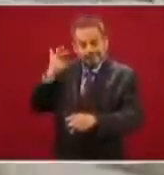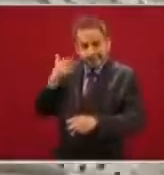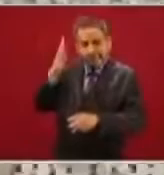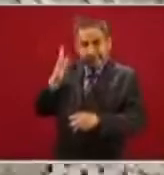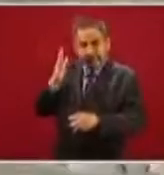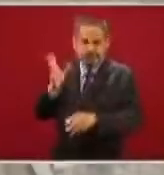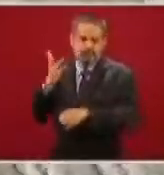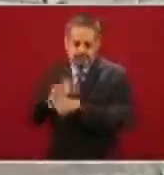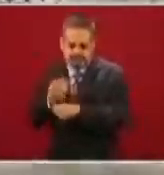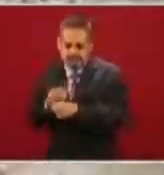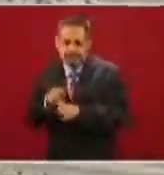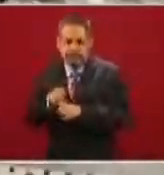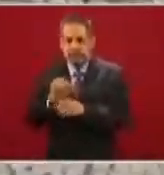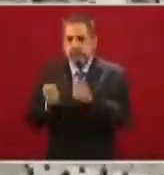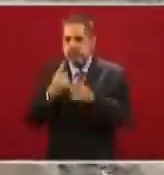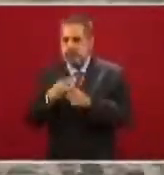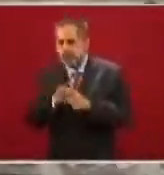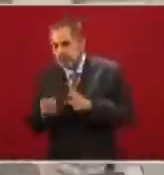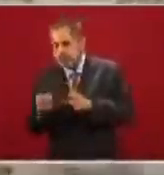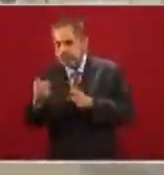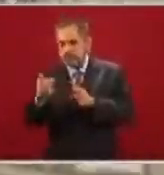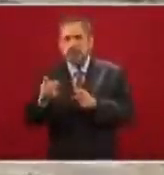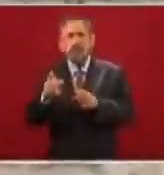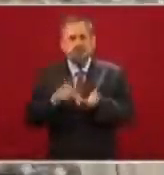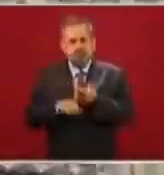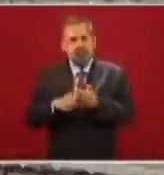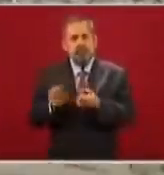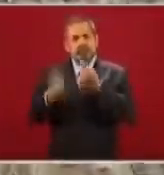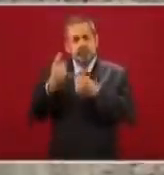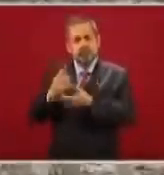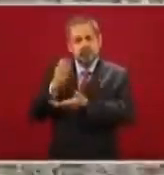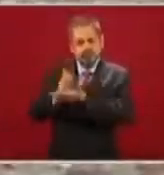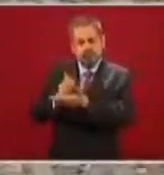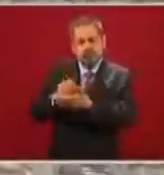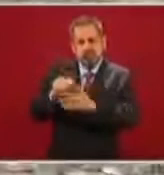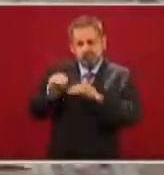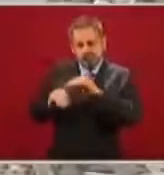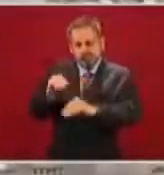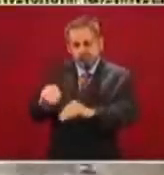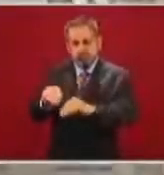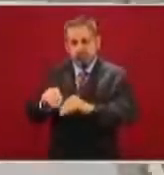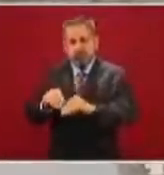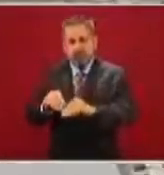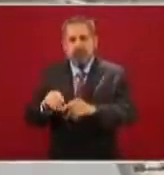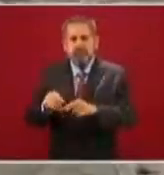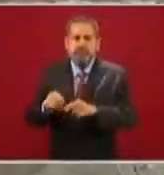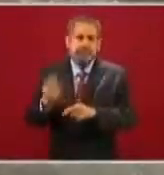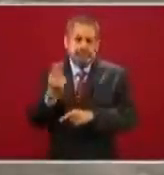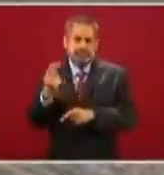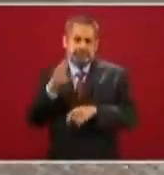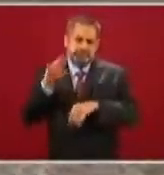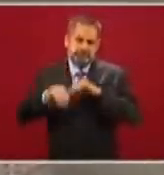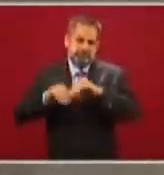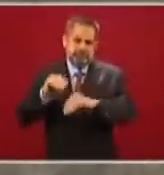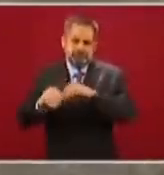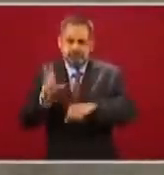Solamente en algunas zonas, como son algunas de las estaciones y un patio de maniobra, se requerirá derecho